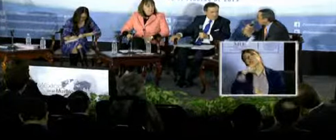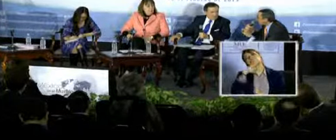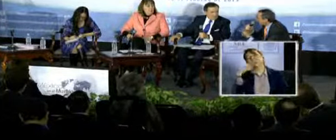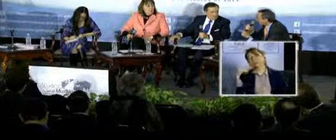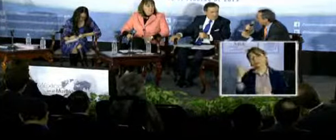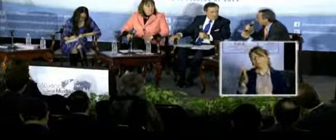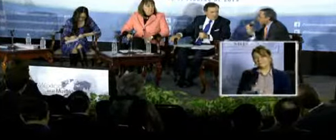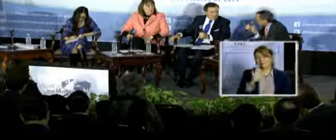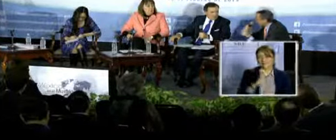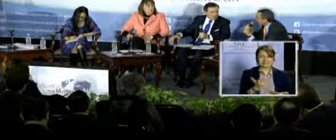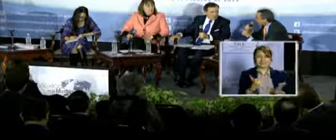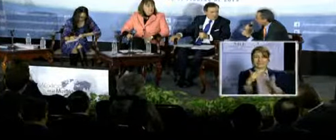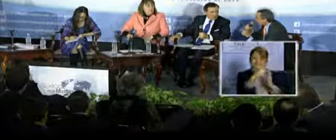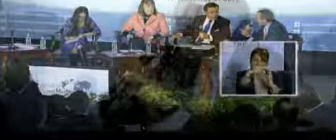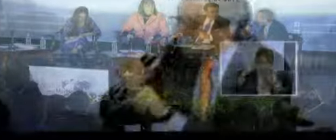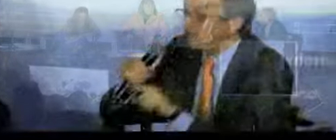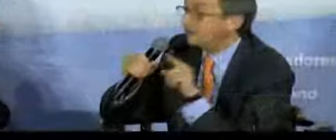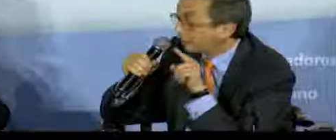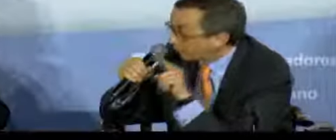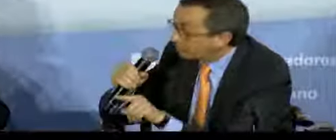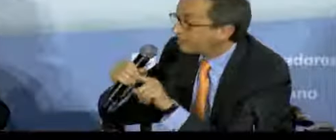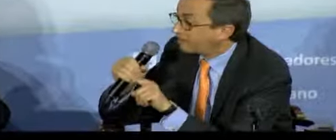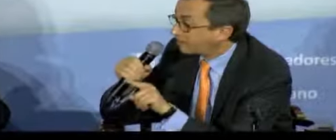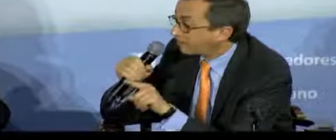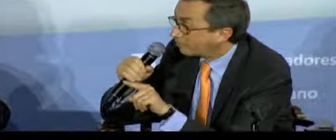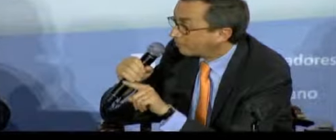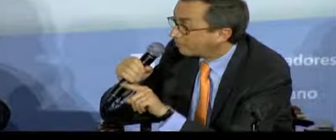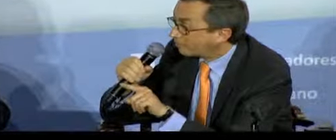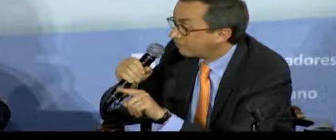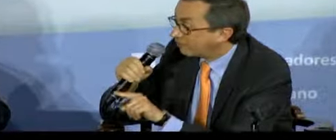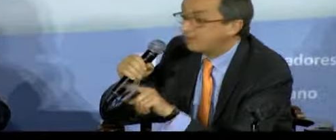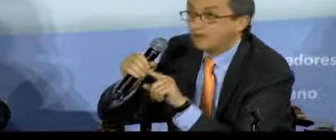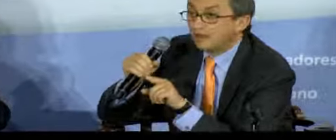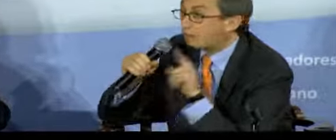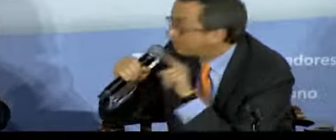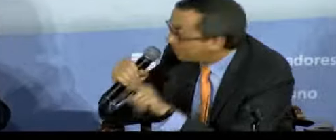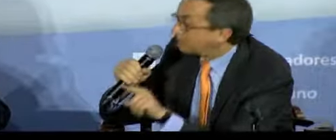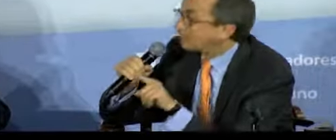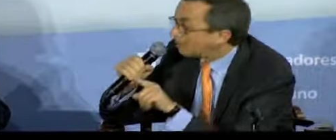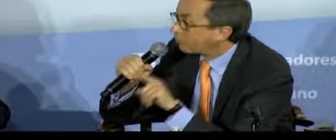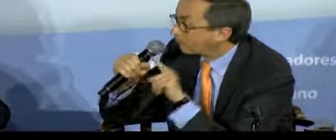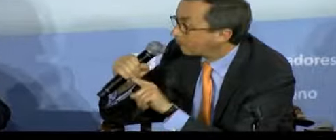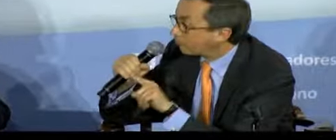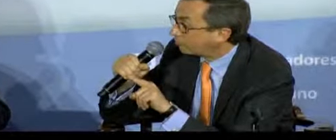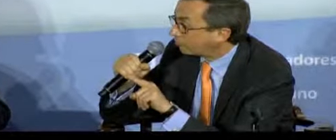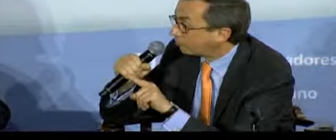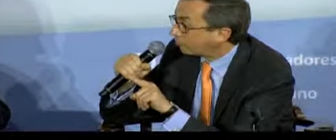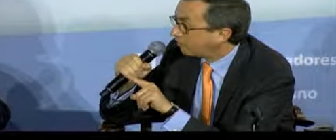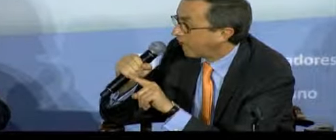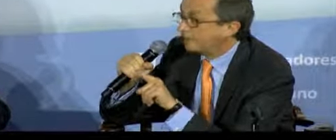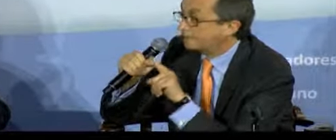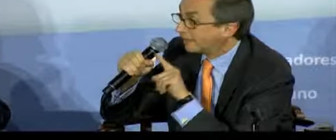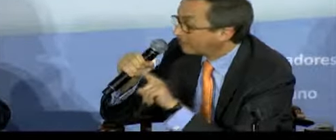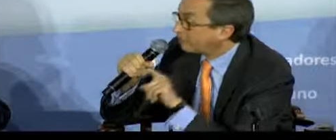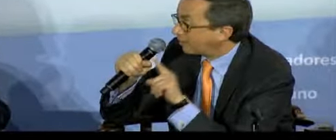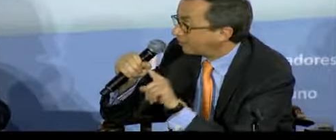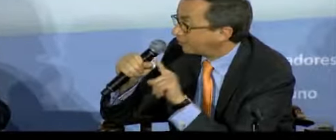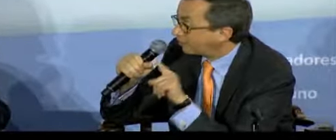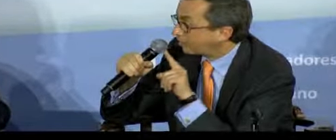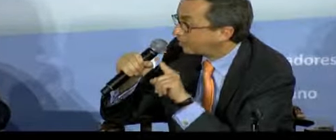regla del consenso que no existe en la Carta, que no existe en el reglamento de la Asamblea, que fue inventada por Estados Unidos ante